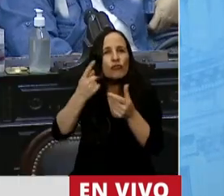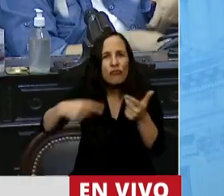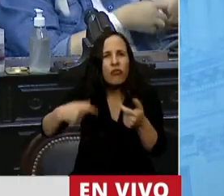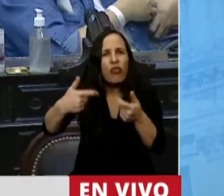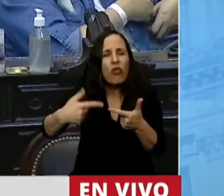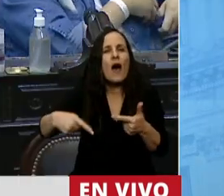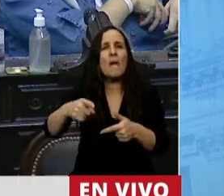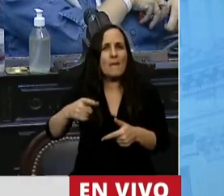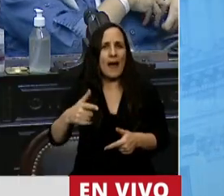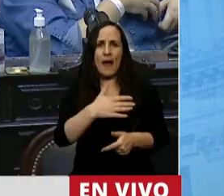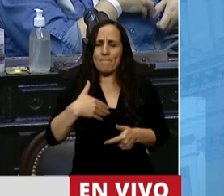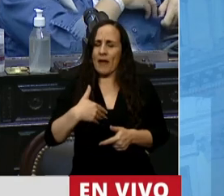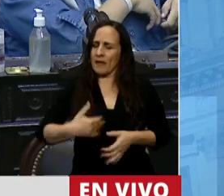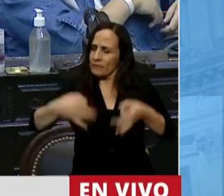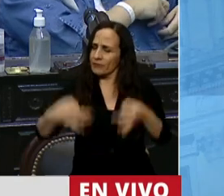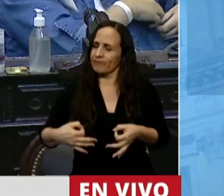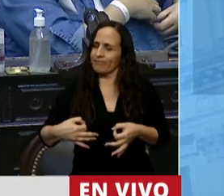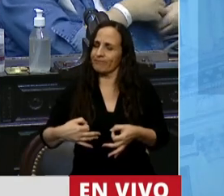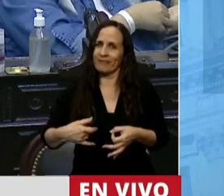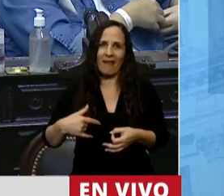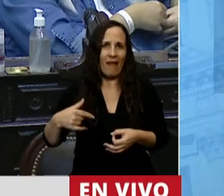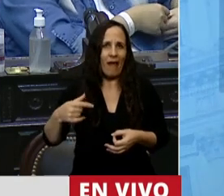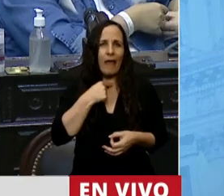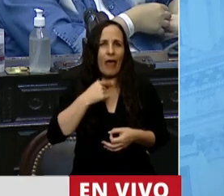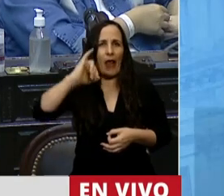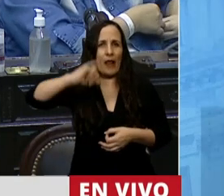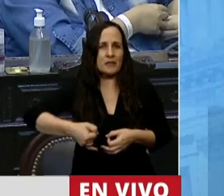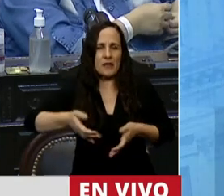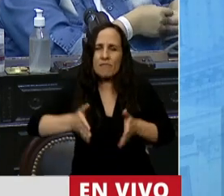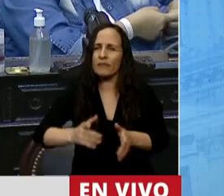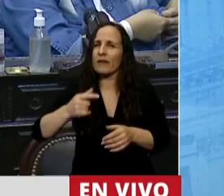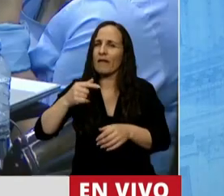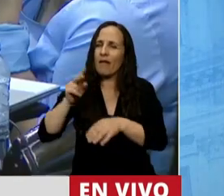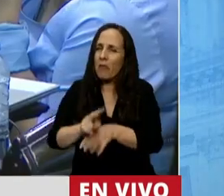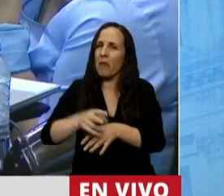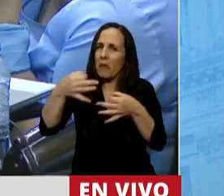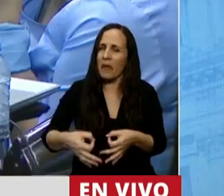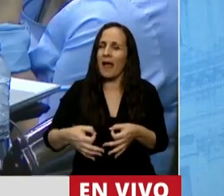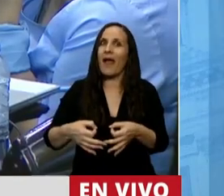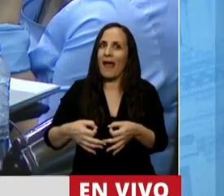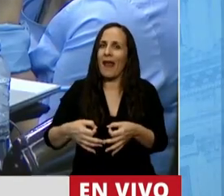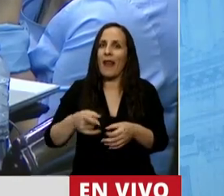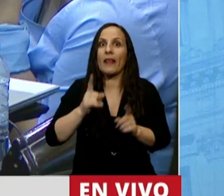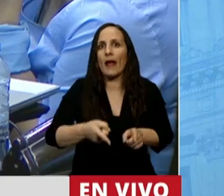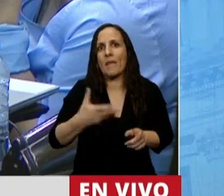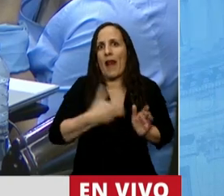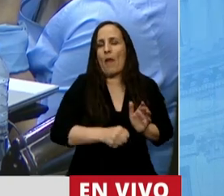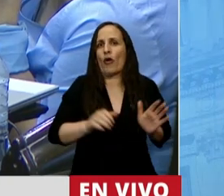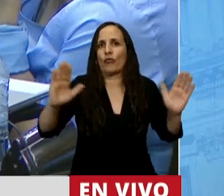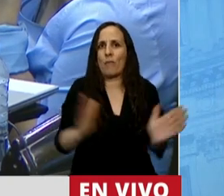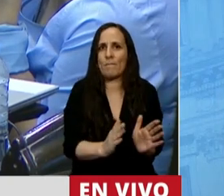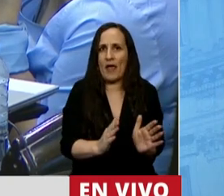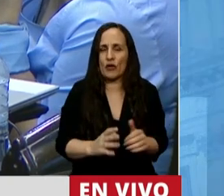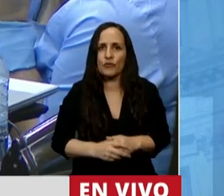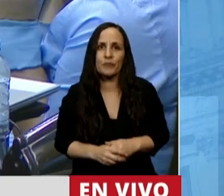posibilidad de maternidades seguras y deseadas y consecuentemente, menos cantidad de abortos.